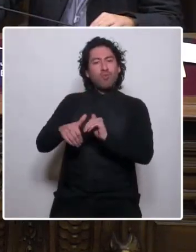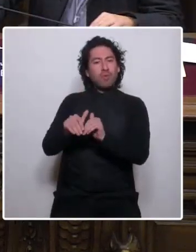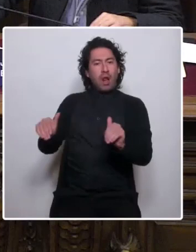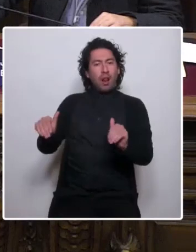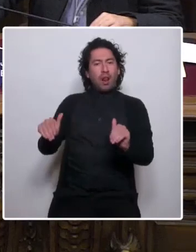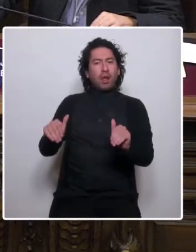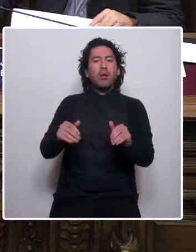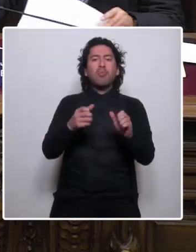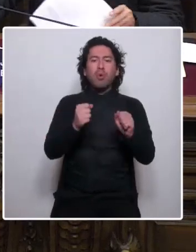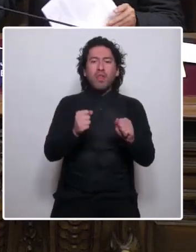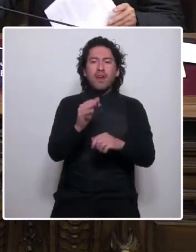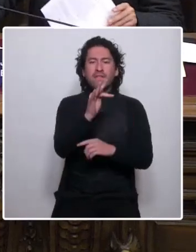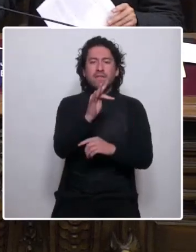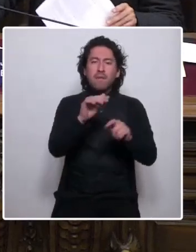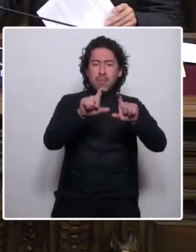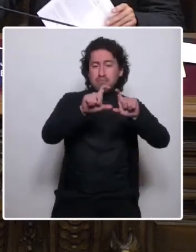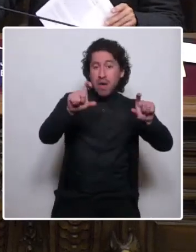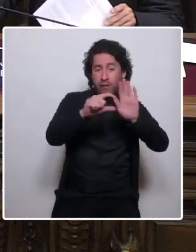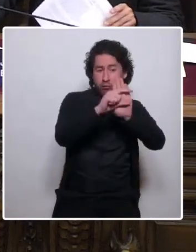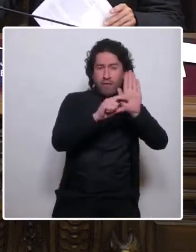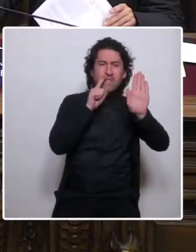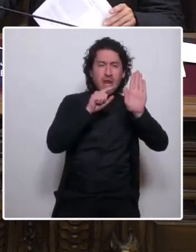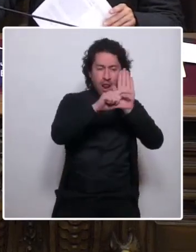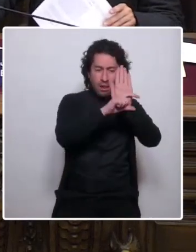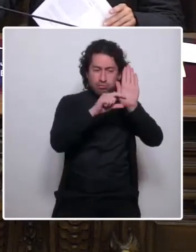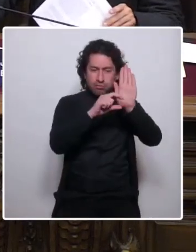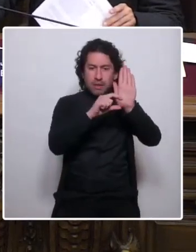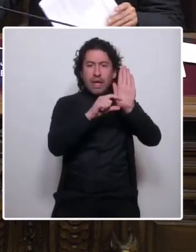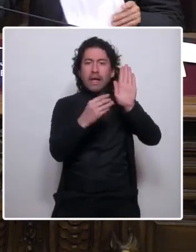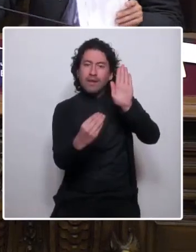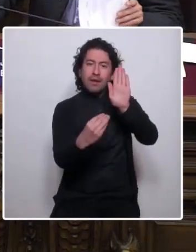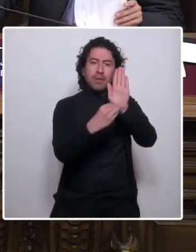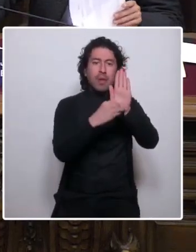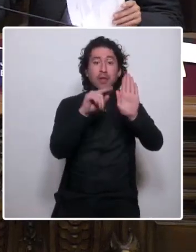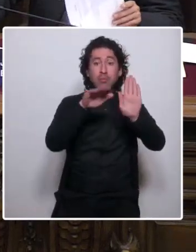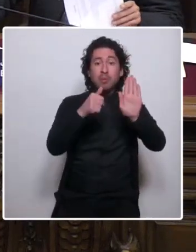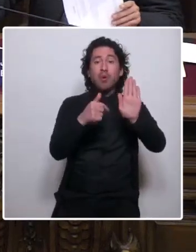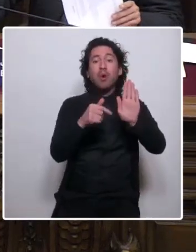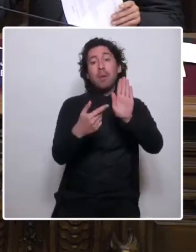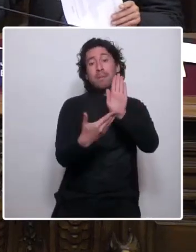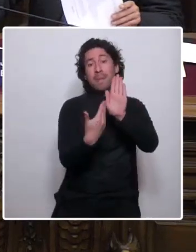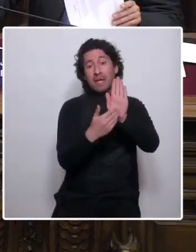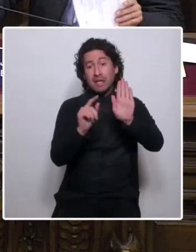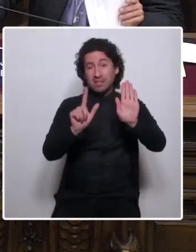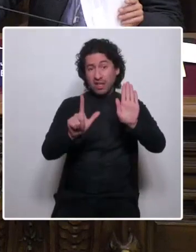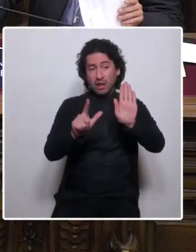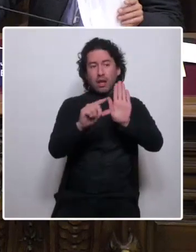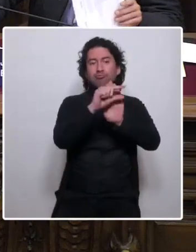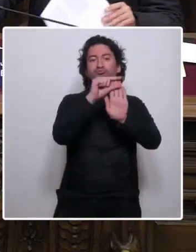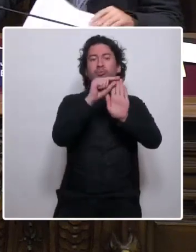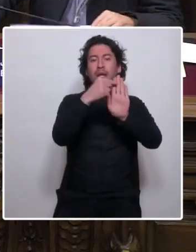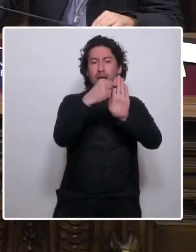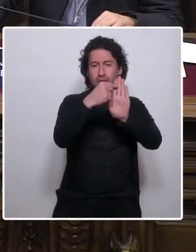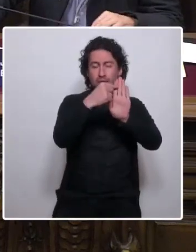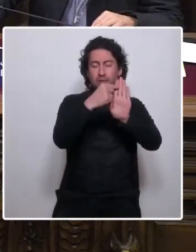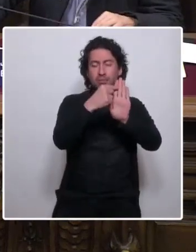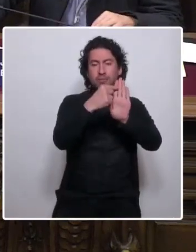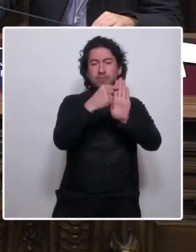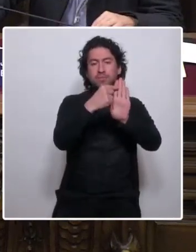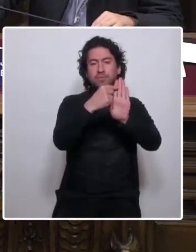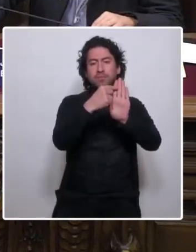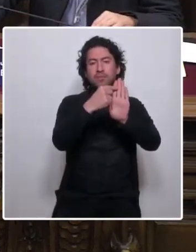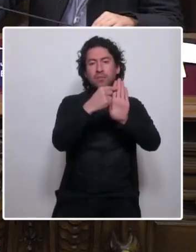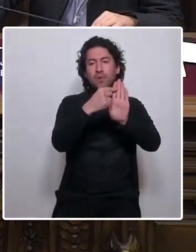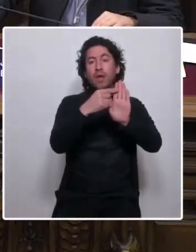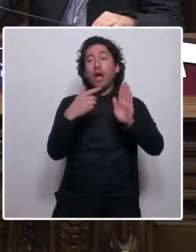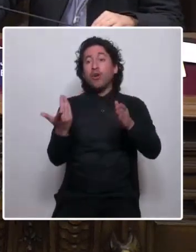agregar un párrafo final, que es el que figura al inicio de la página 7. Vamos a poner en votación la